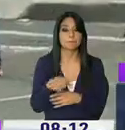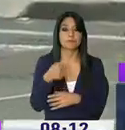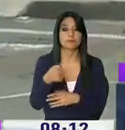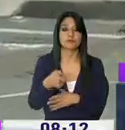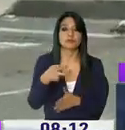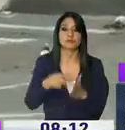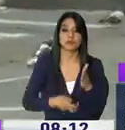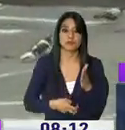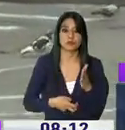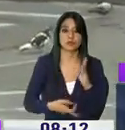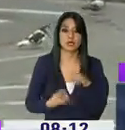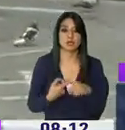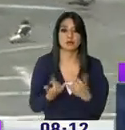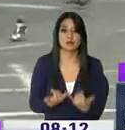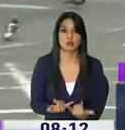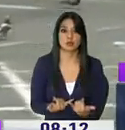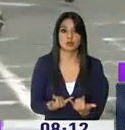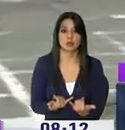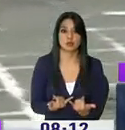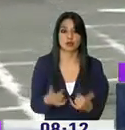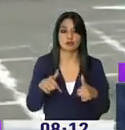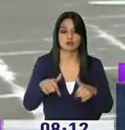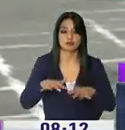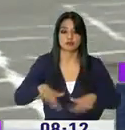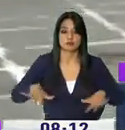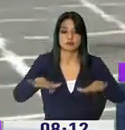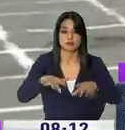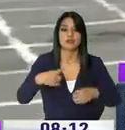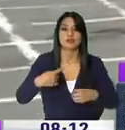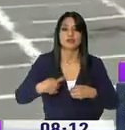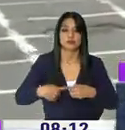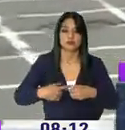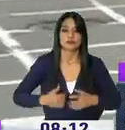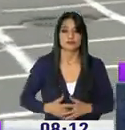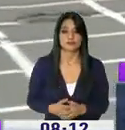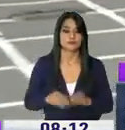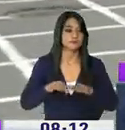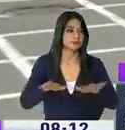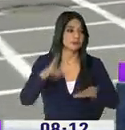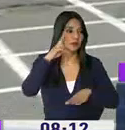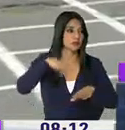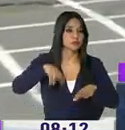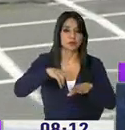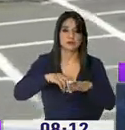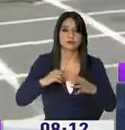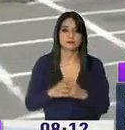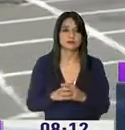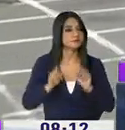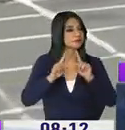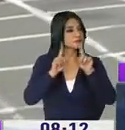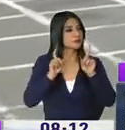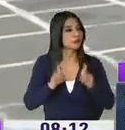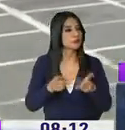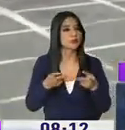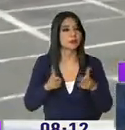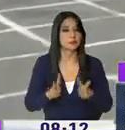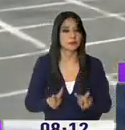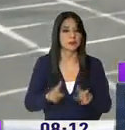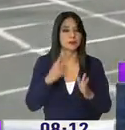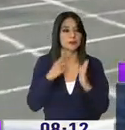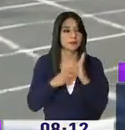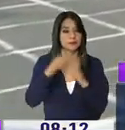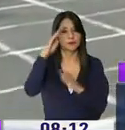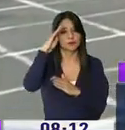vengan a dar en el futuro aquí dentro de Distrito Metropolitano de Quito y a nivel nacional. Decían que también el personal administrativo de la